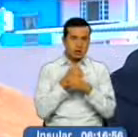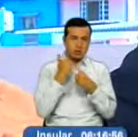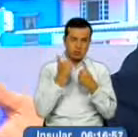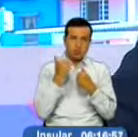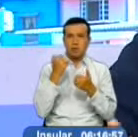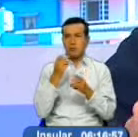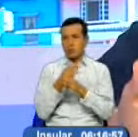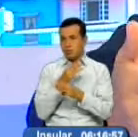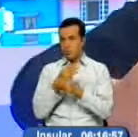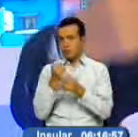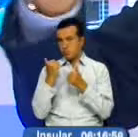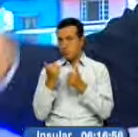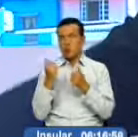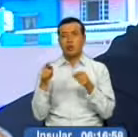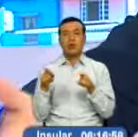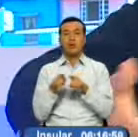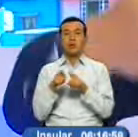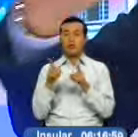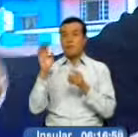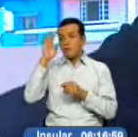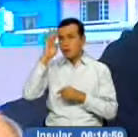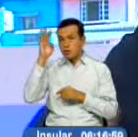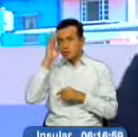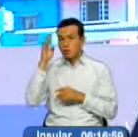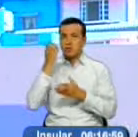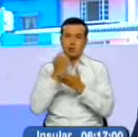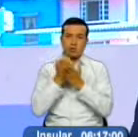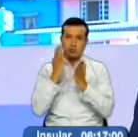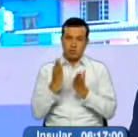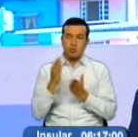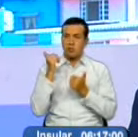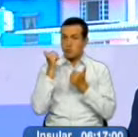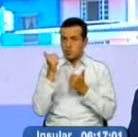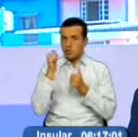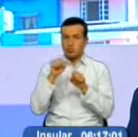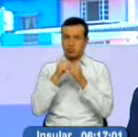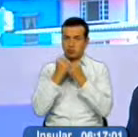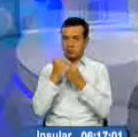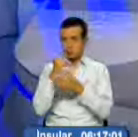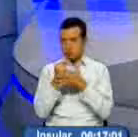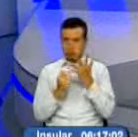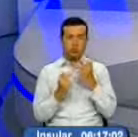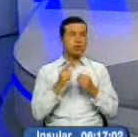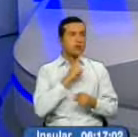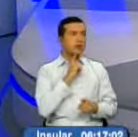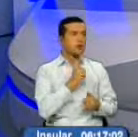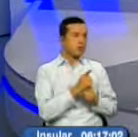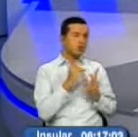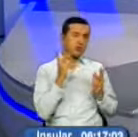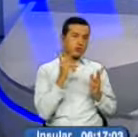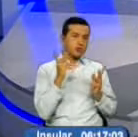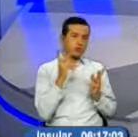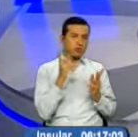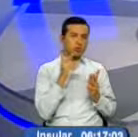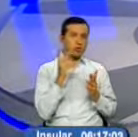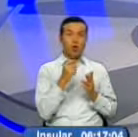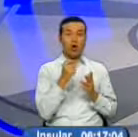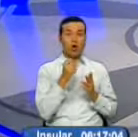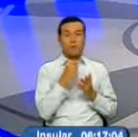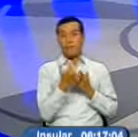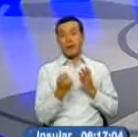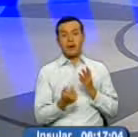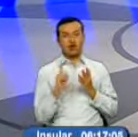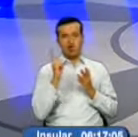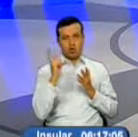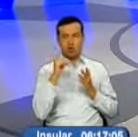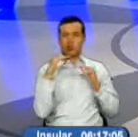buenos matemáticos, pero también buenos filósofos, buenos economistas y buenos sociólogos. No, definitivamente, no estoy diciendo que abandonemos los otros. Hay que hacer trabajos